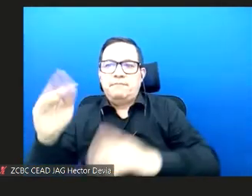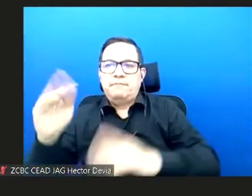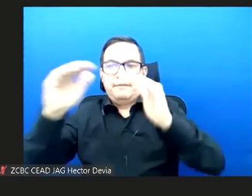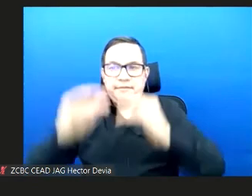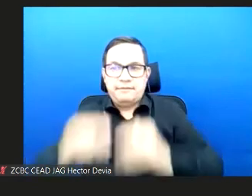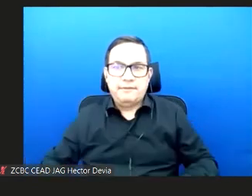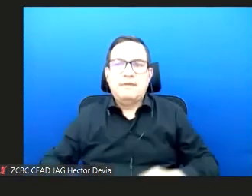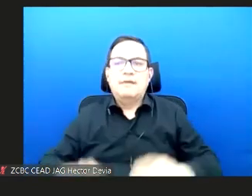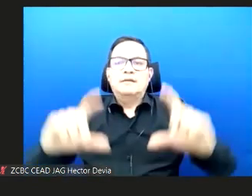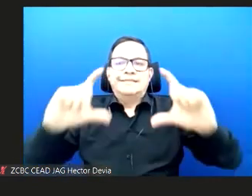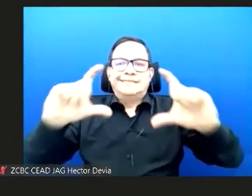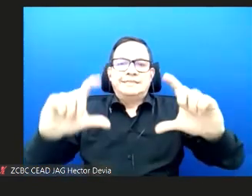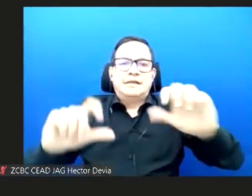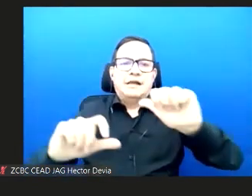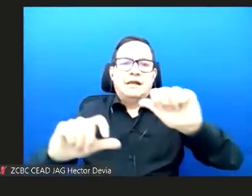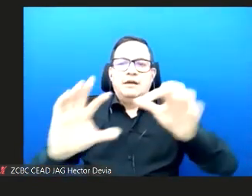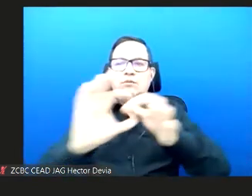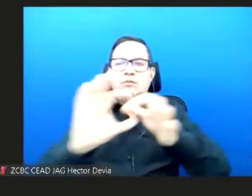dando unos números.